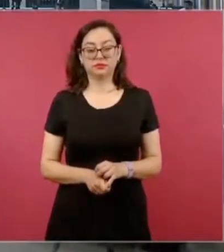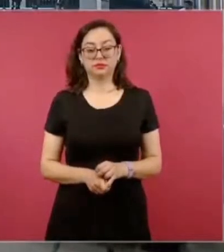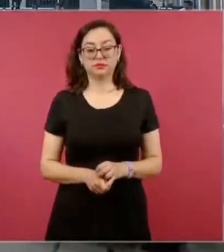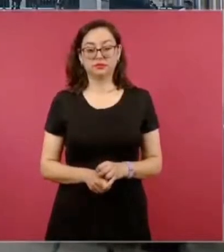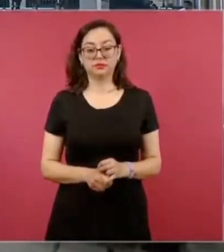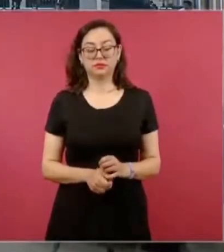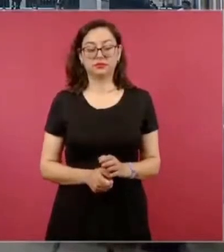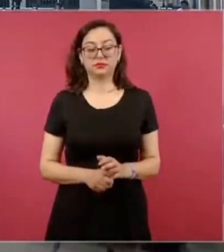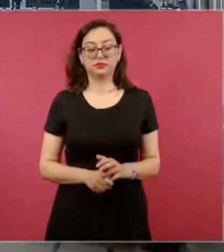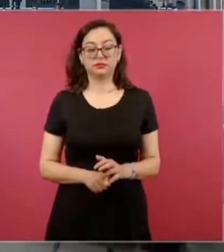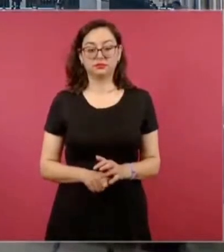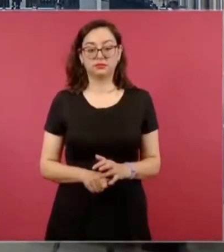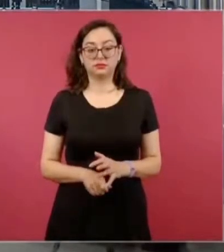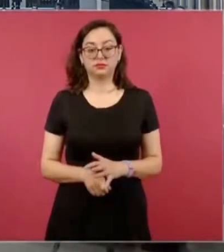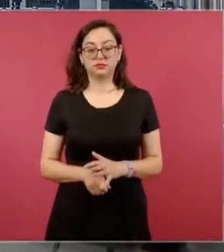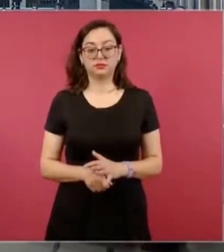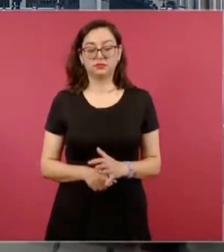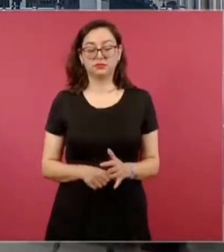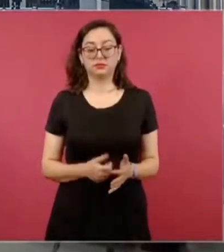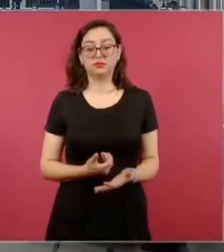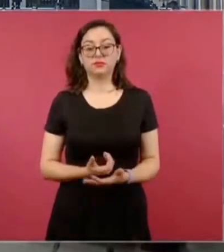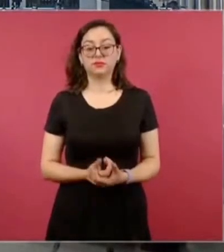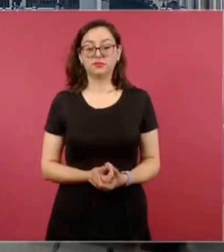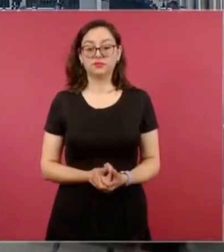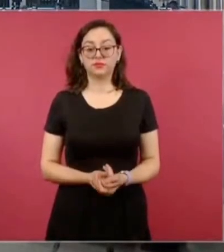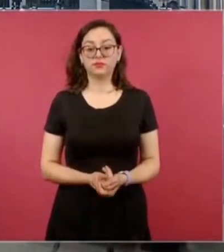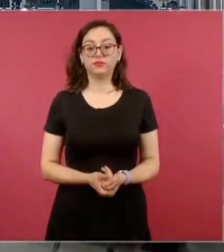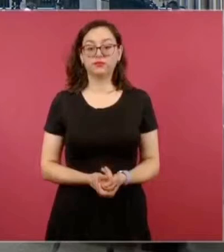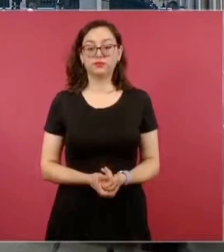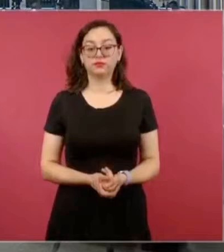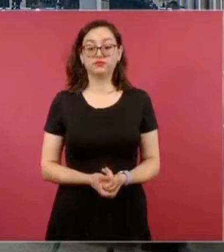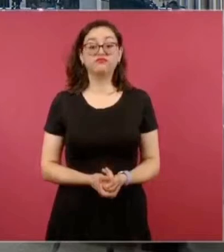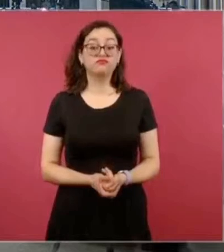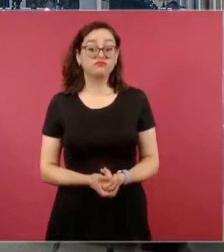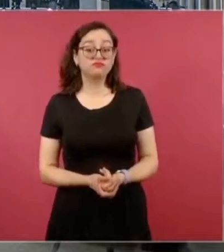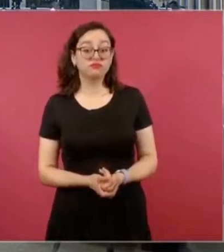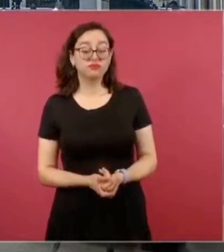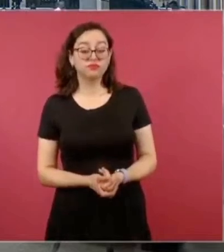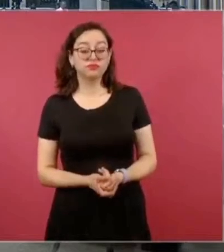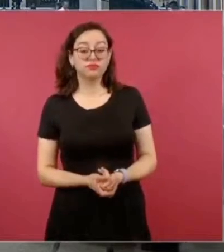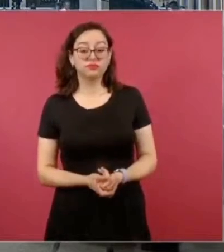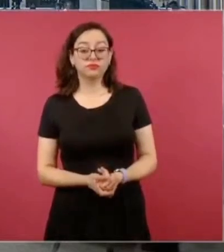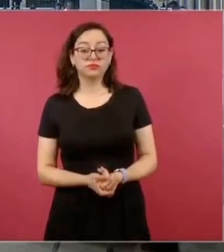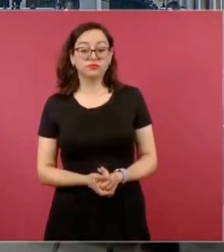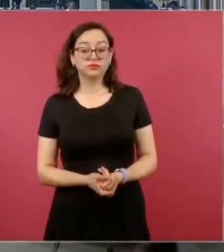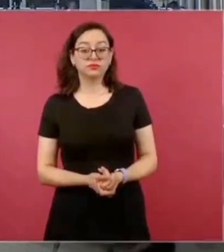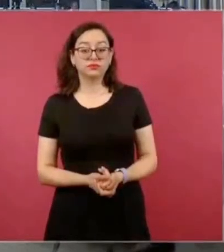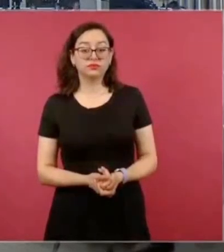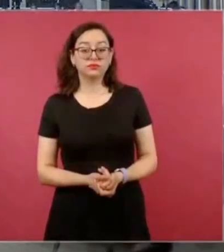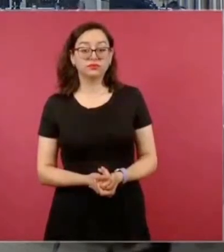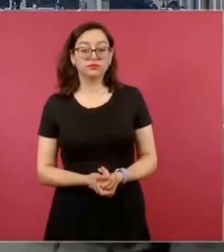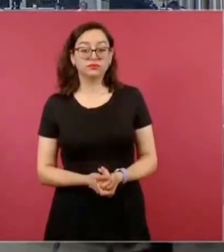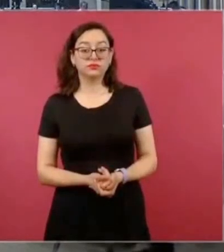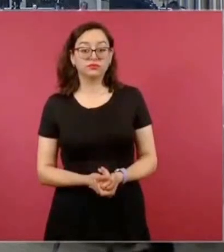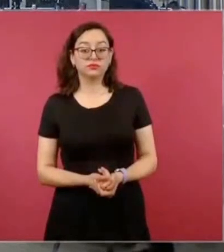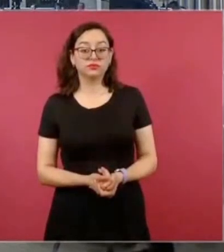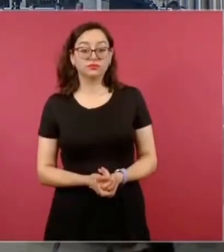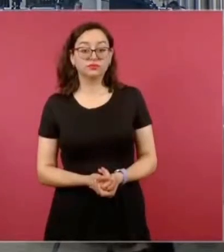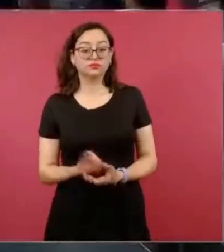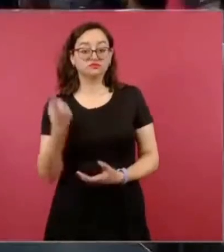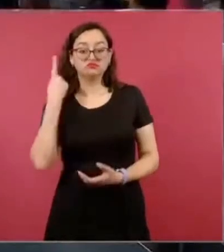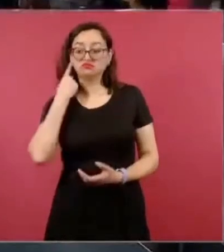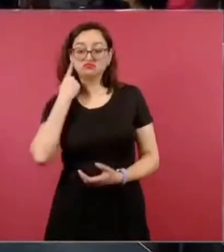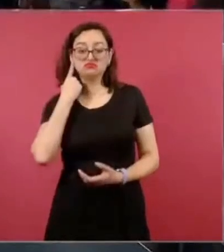El INE pone que no se instalen 15 casillas en Chiapas, presidente. ¿Cuántas? 500 casillas en Chiapas. El INE